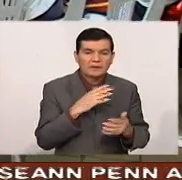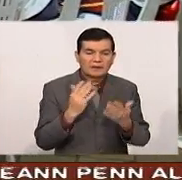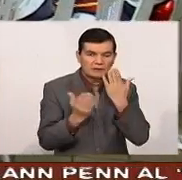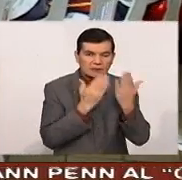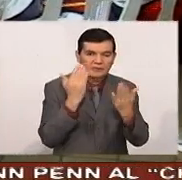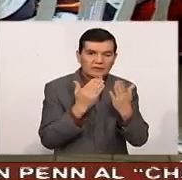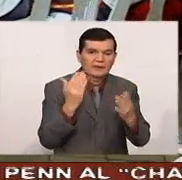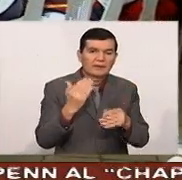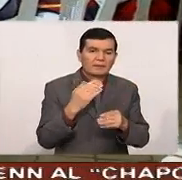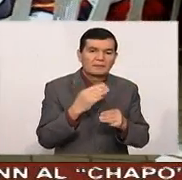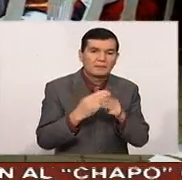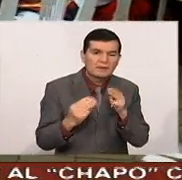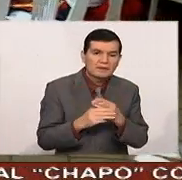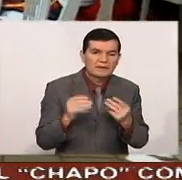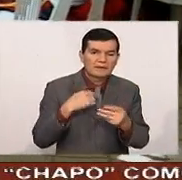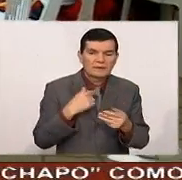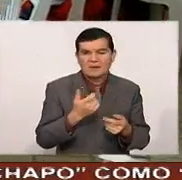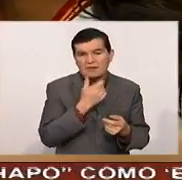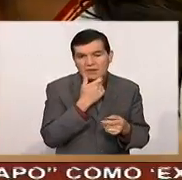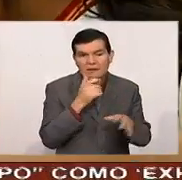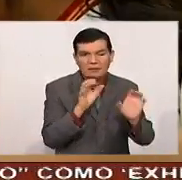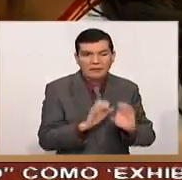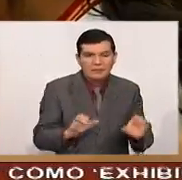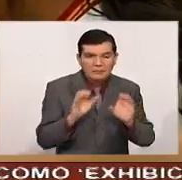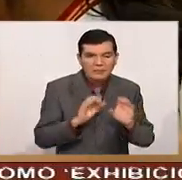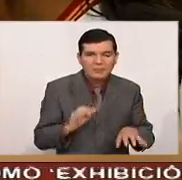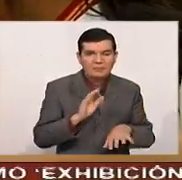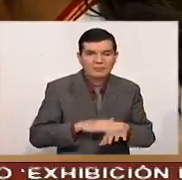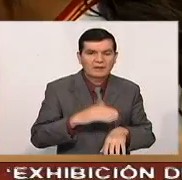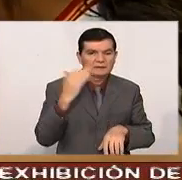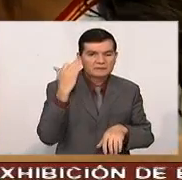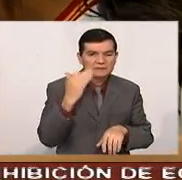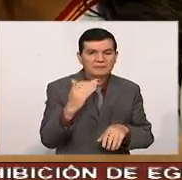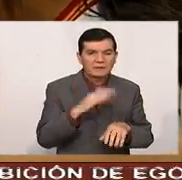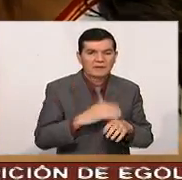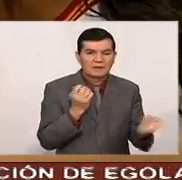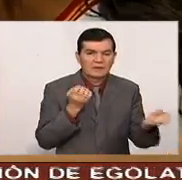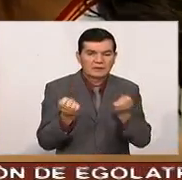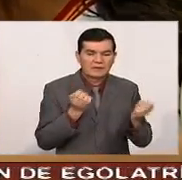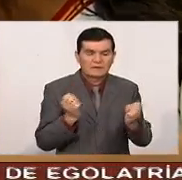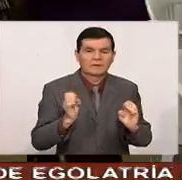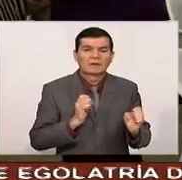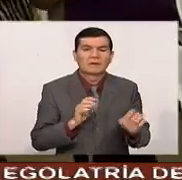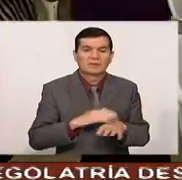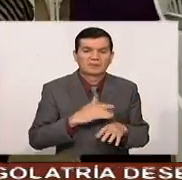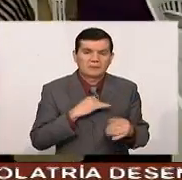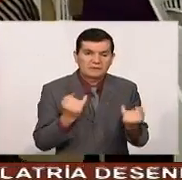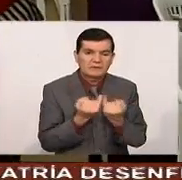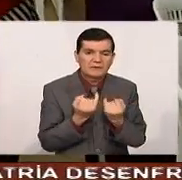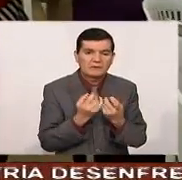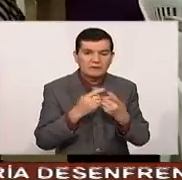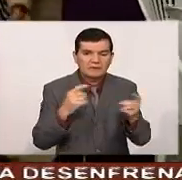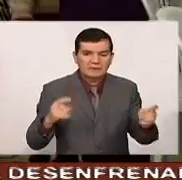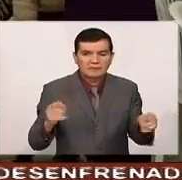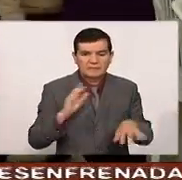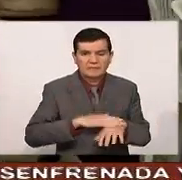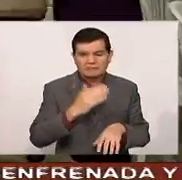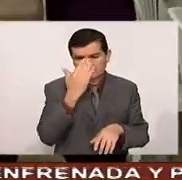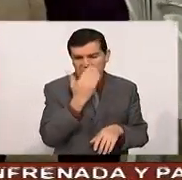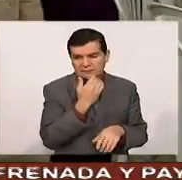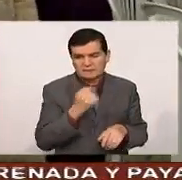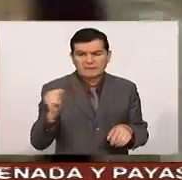el horario regular, como inglés, computación y más horas de educación física. Con esto, logran desarrollar mayores